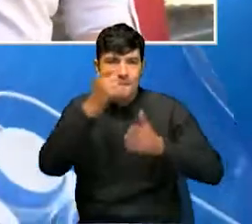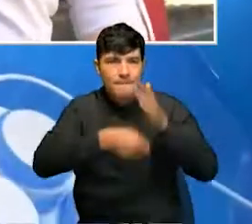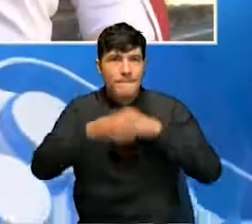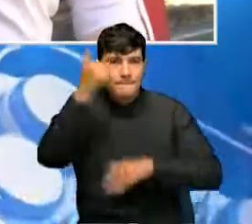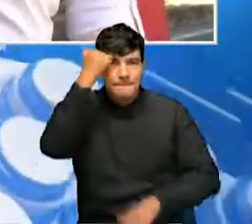noticias